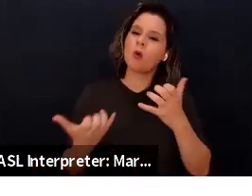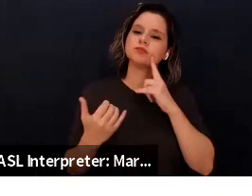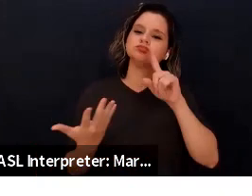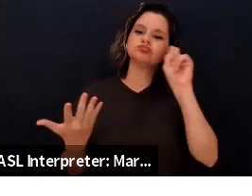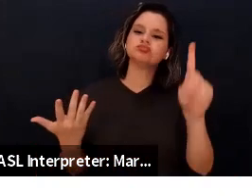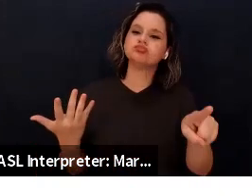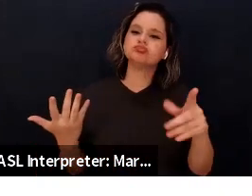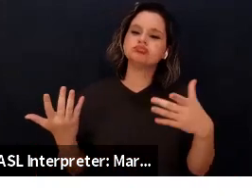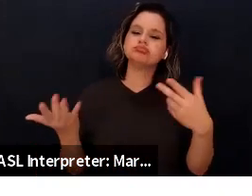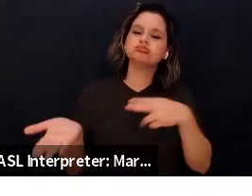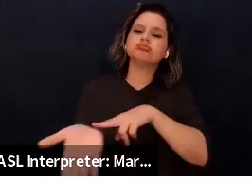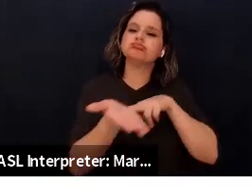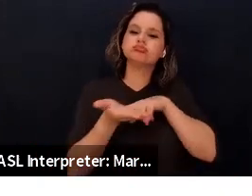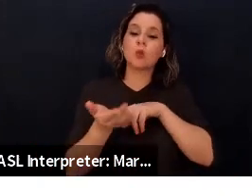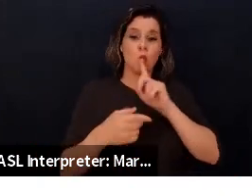pregunta.